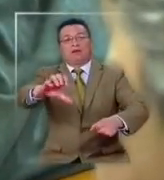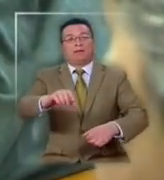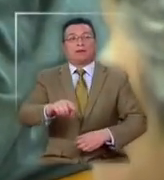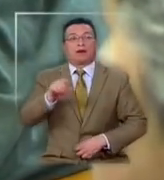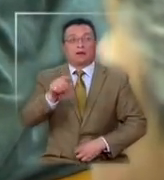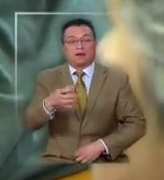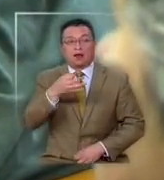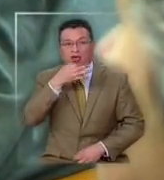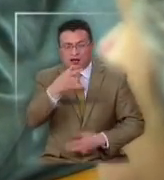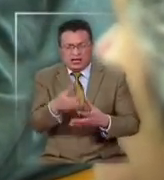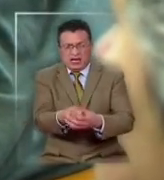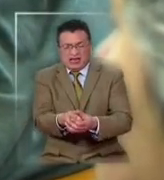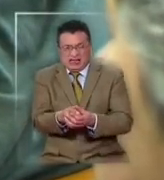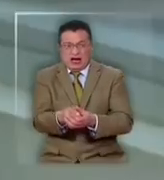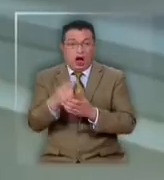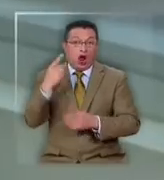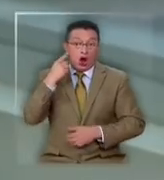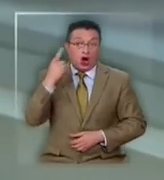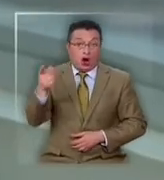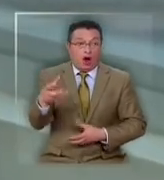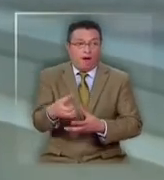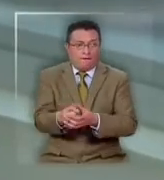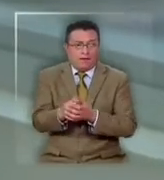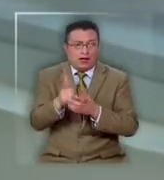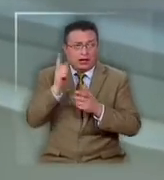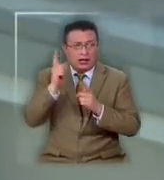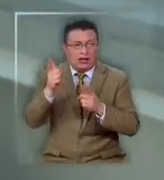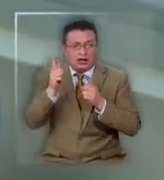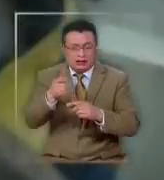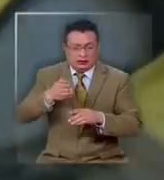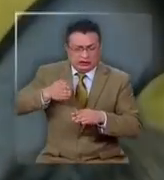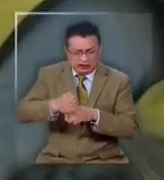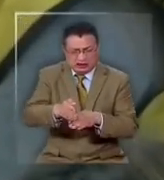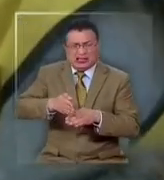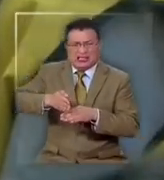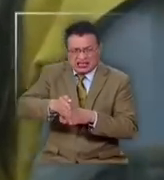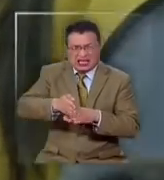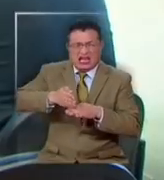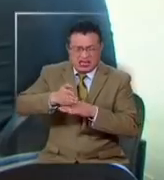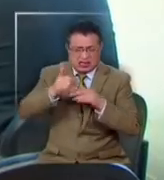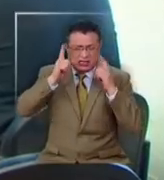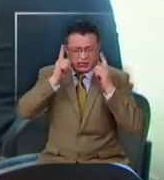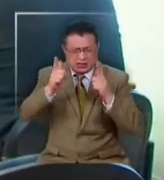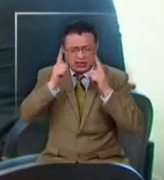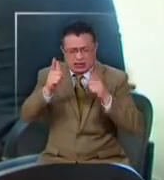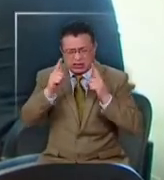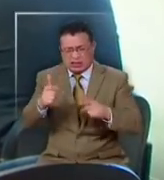quejaba haciendo fuerza. Se escuchaba serruchar.